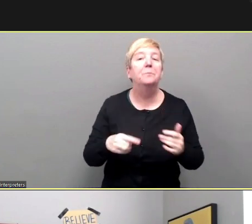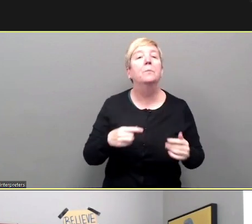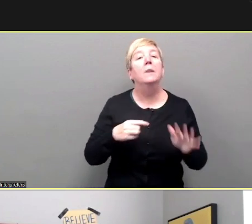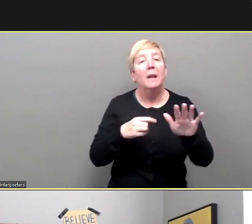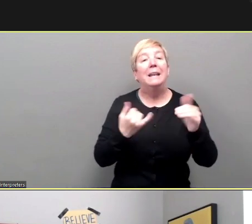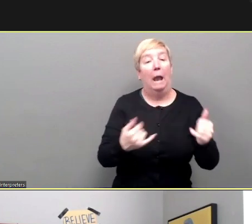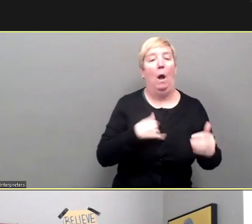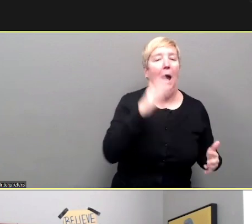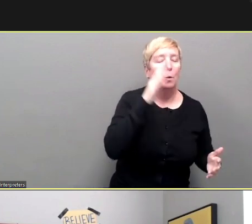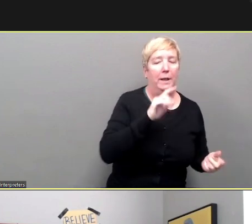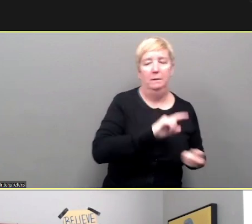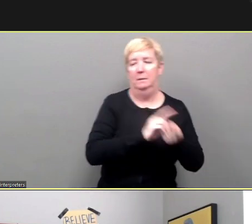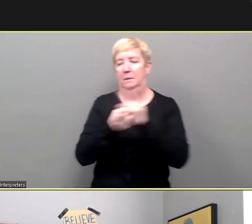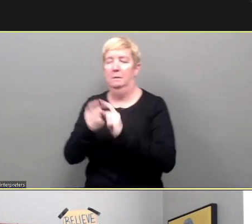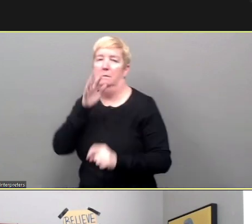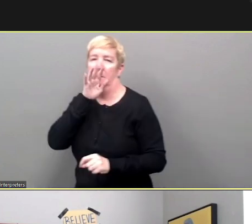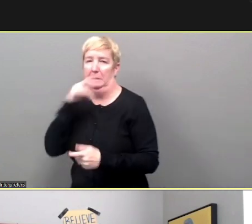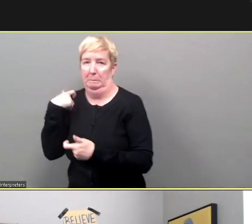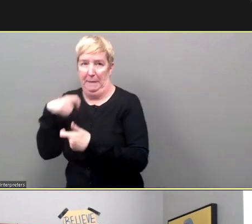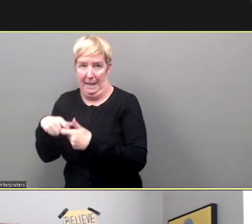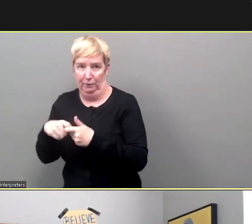in Spanish.